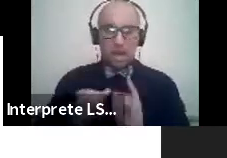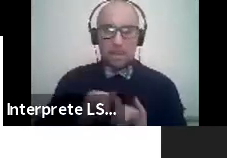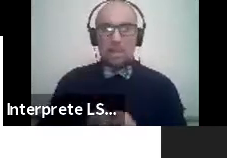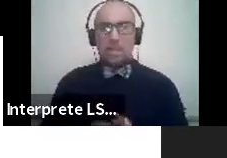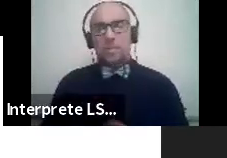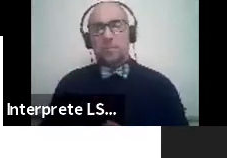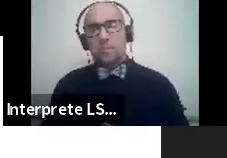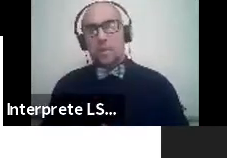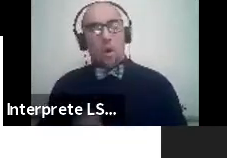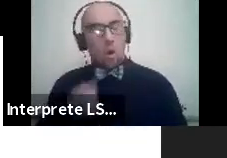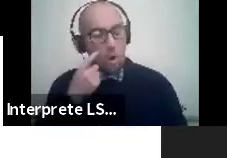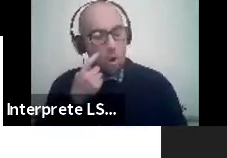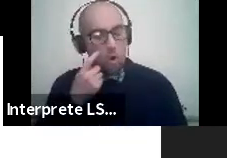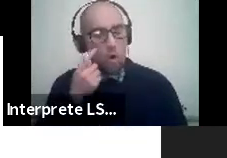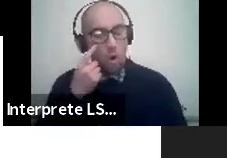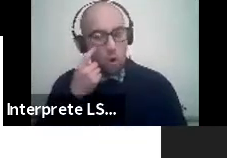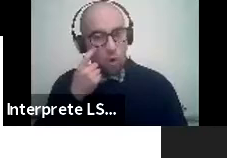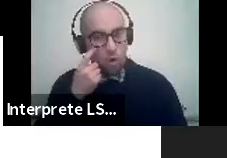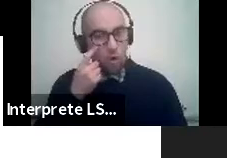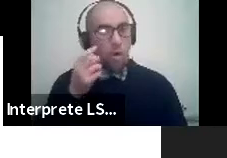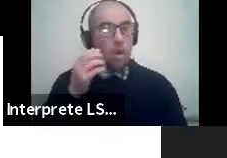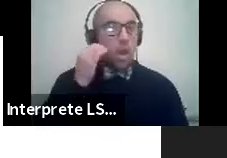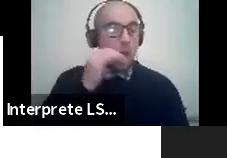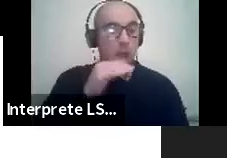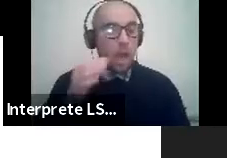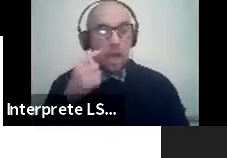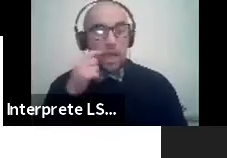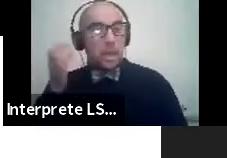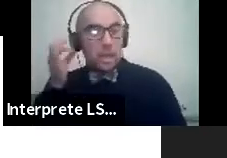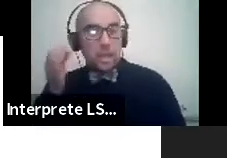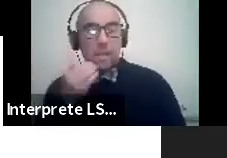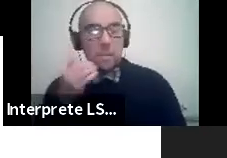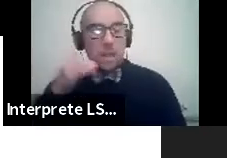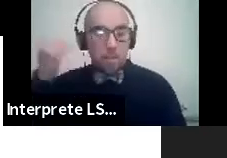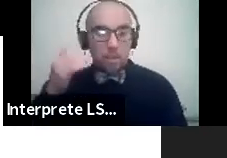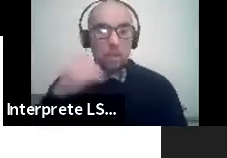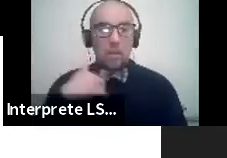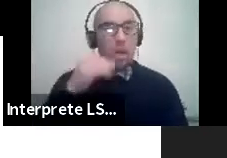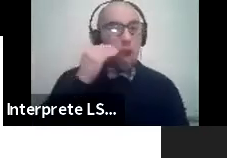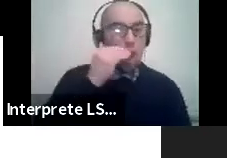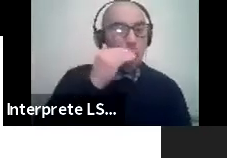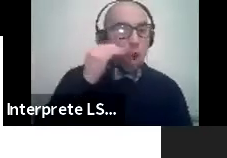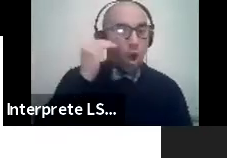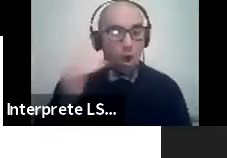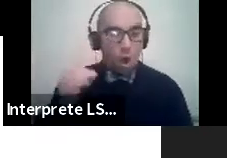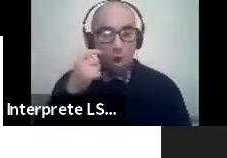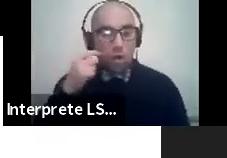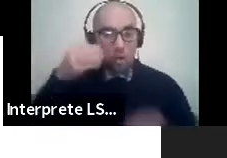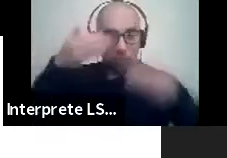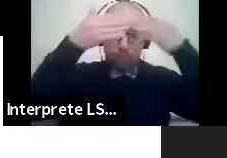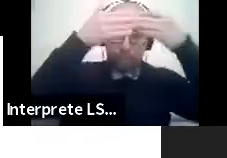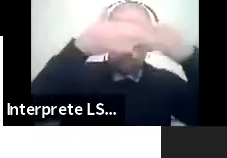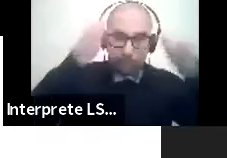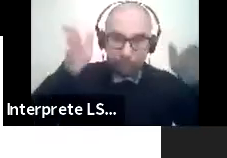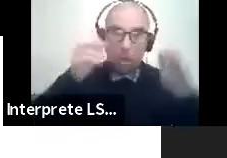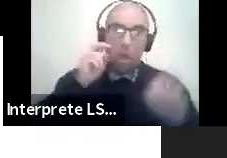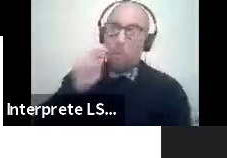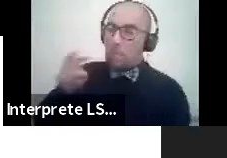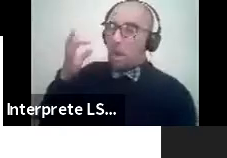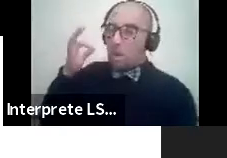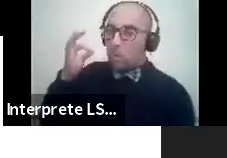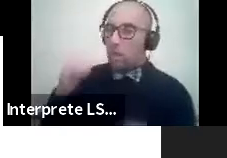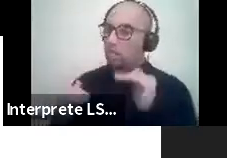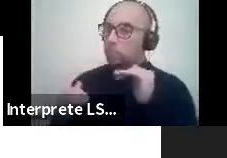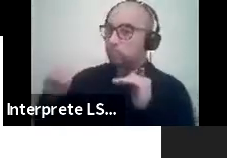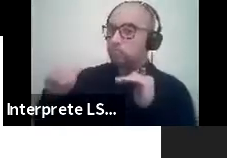y ojo, tanto en las niñas como en los niños, también abrir la mirada a que los niños miren a las mujeres